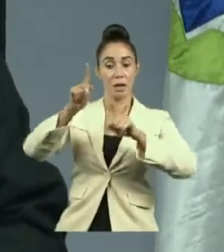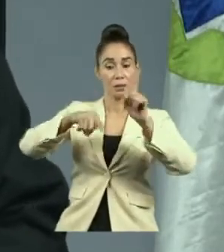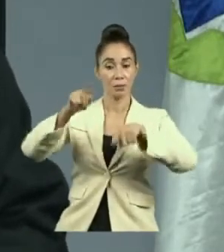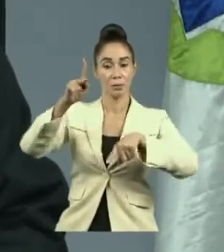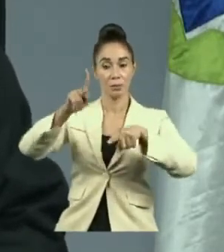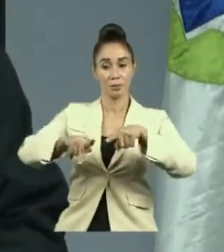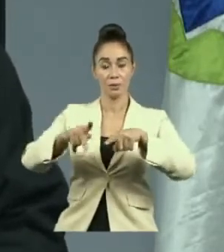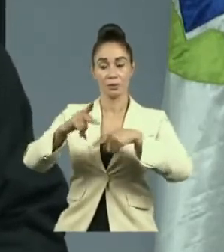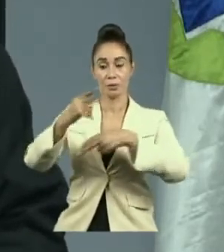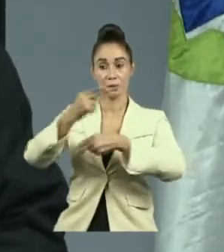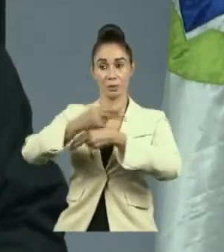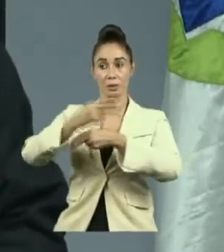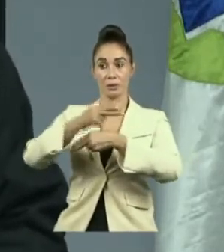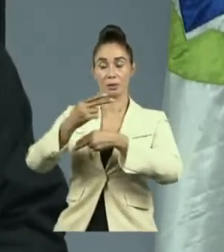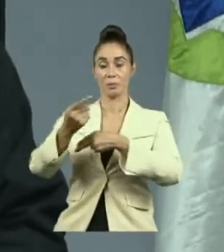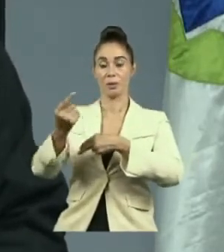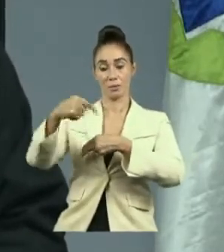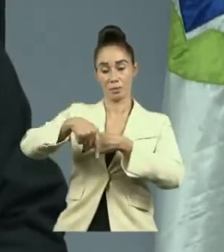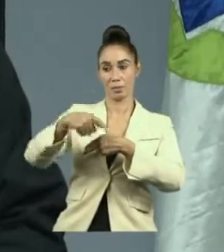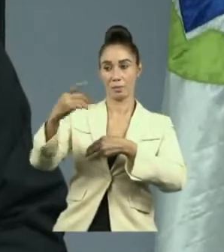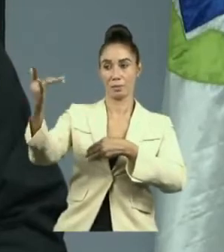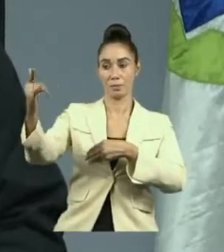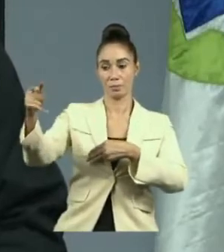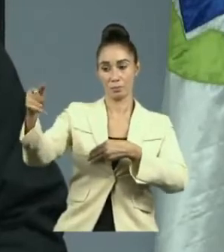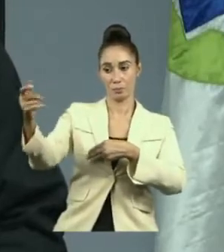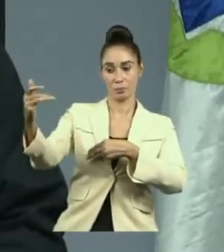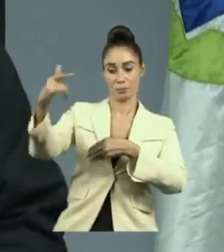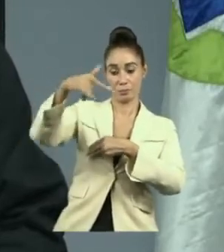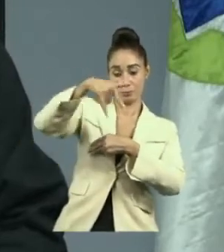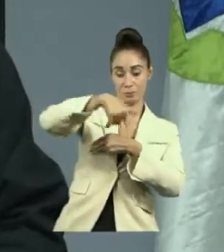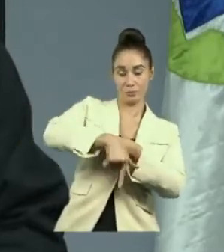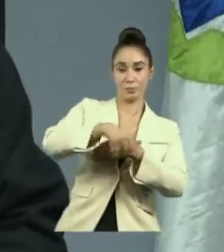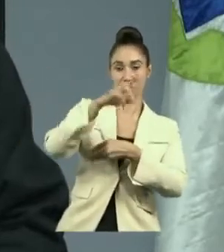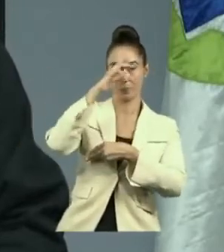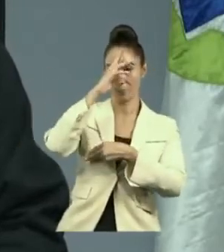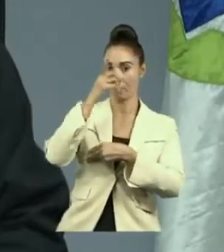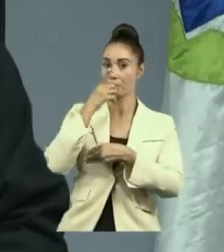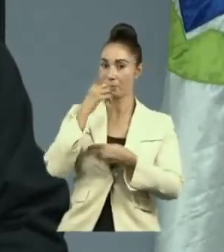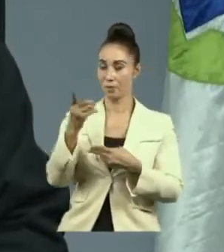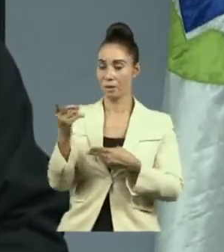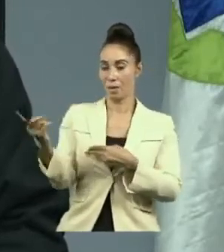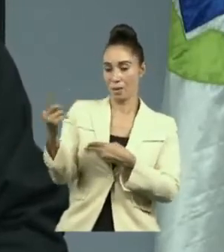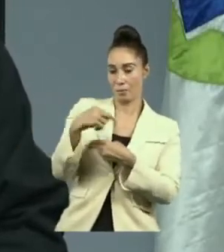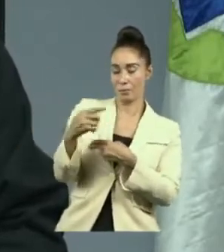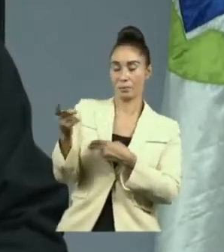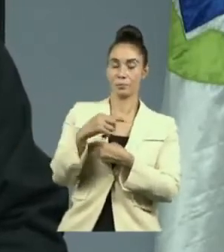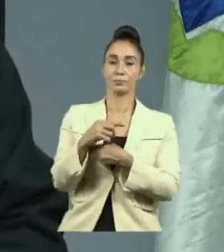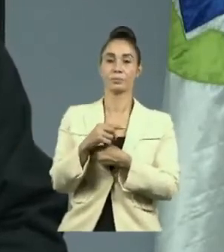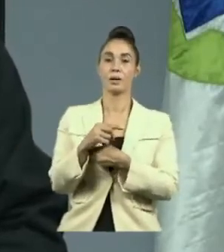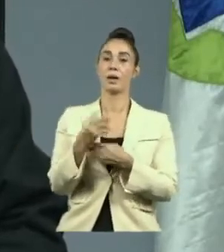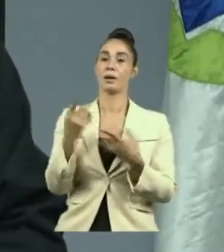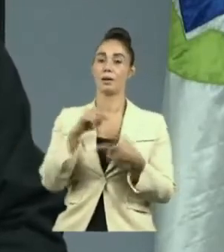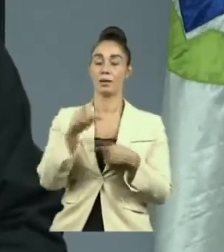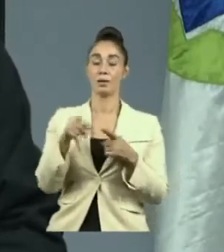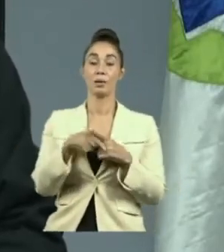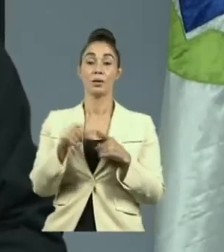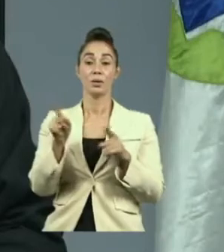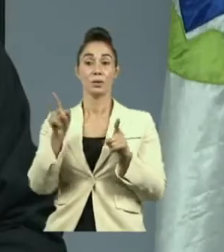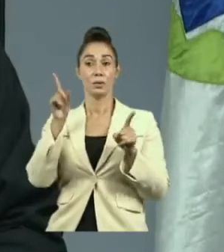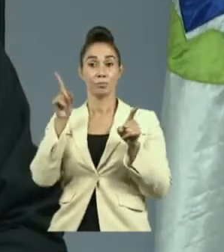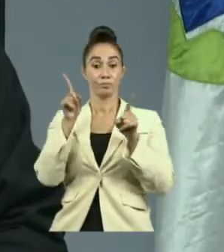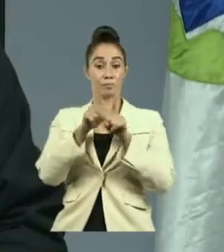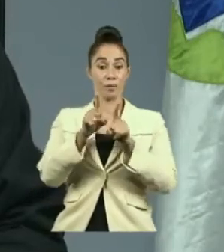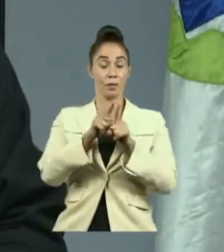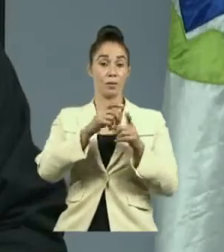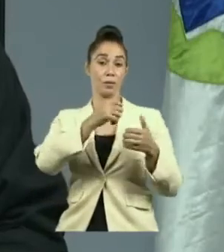gente hacia el país y entonces esperamos en combinación con las fuerzas